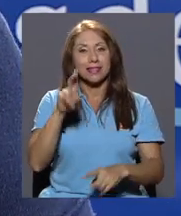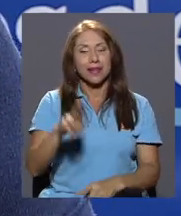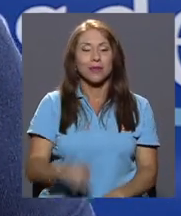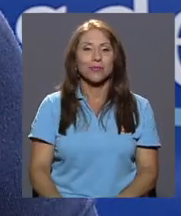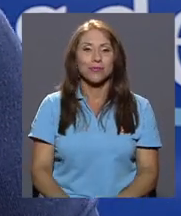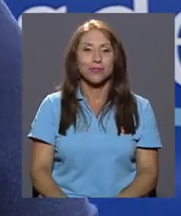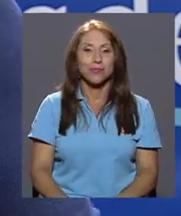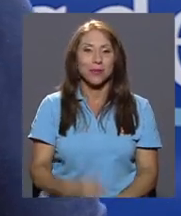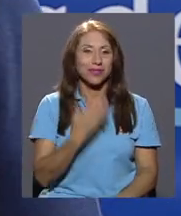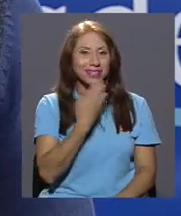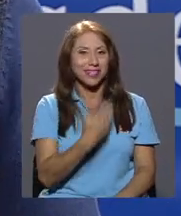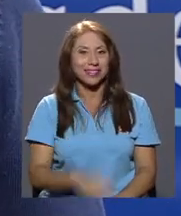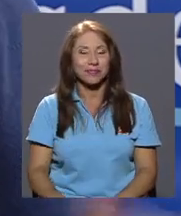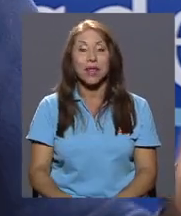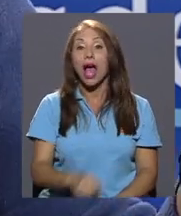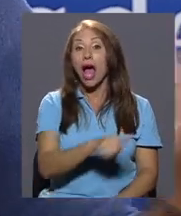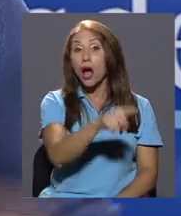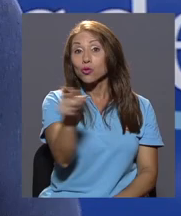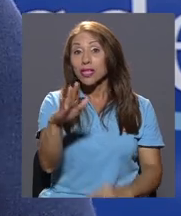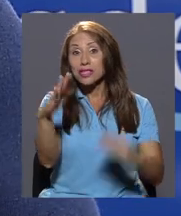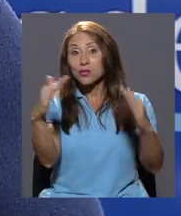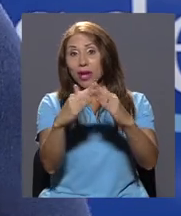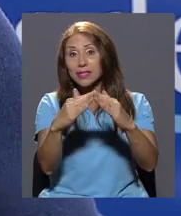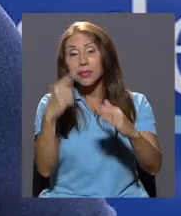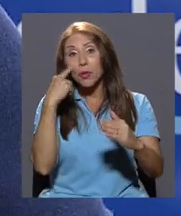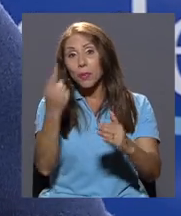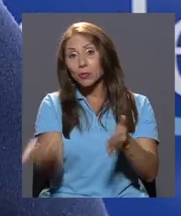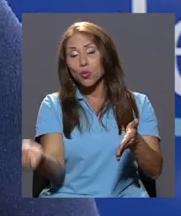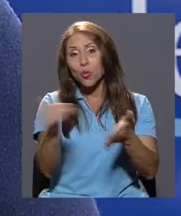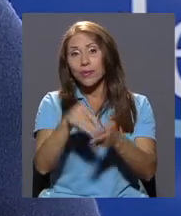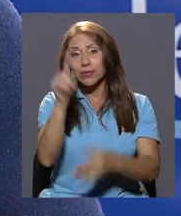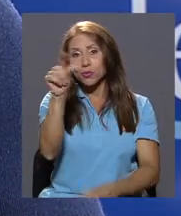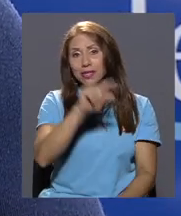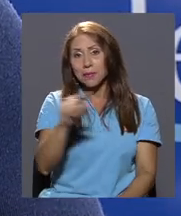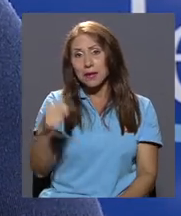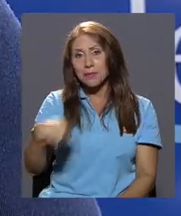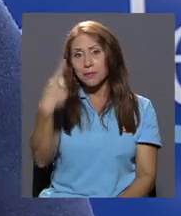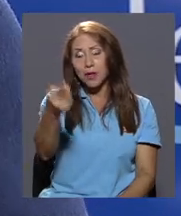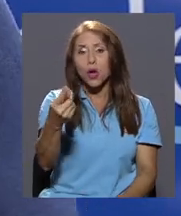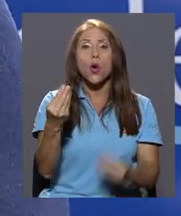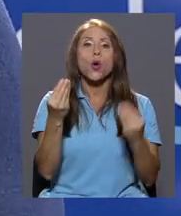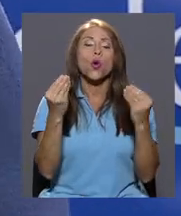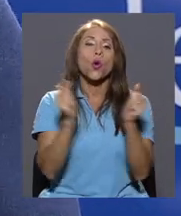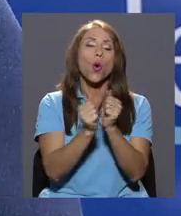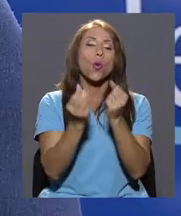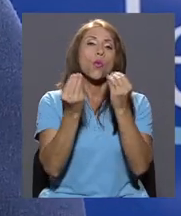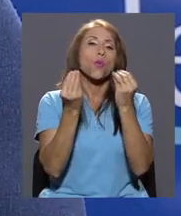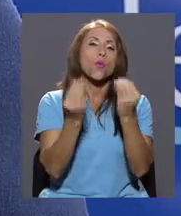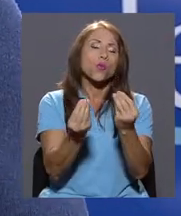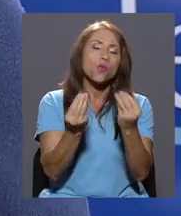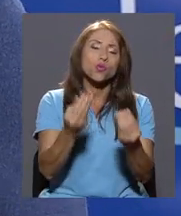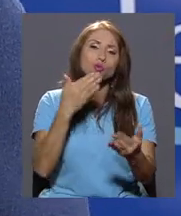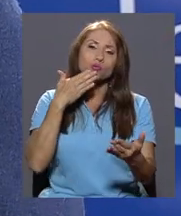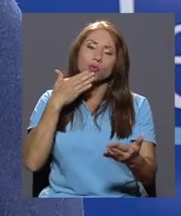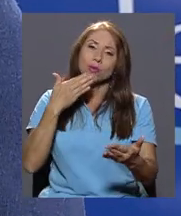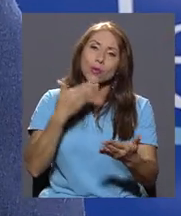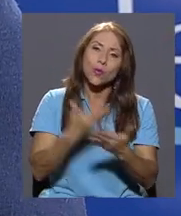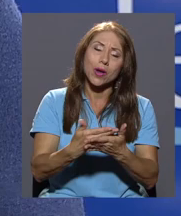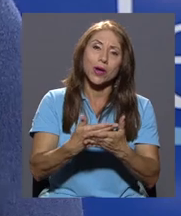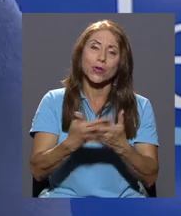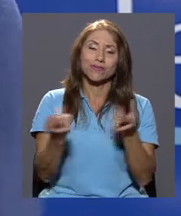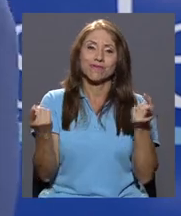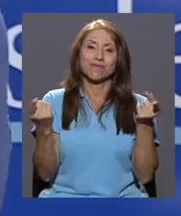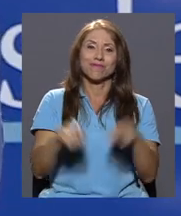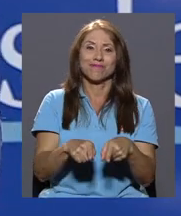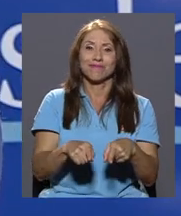la U. Muchas gracias. A ustedes allá en su casa, bueno, nos vemos a la vuelta de una semana, nuevamente con mucho, como les digo siempre, de lo bueno que